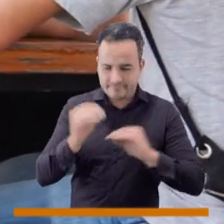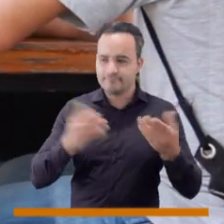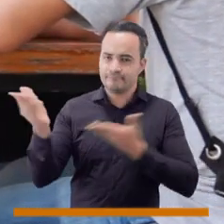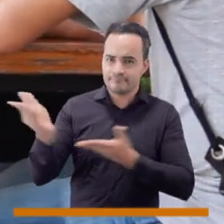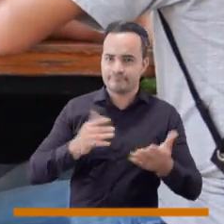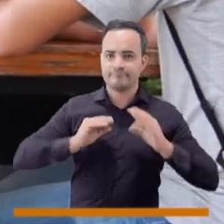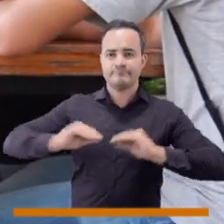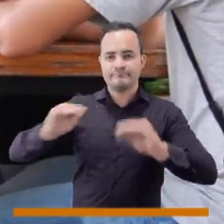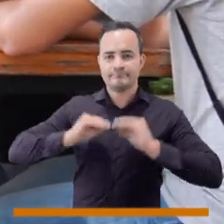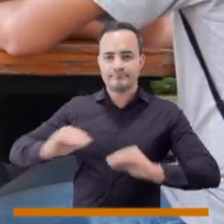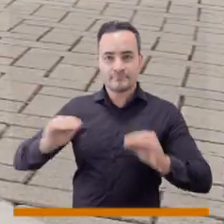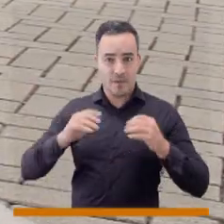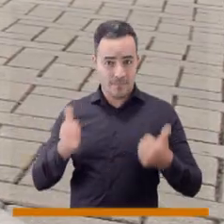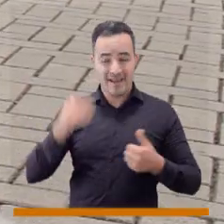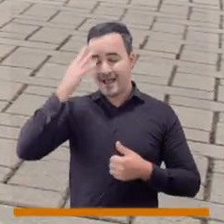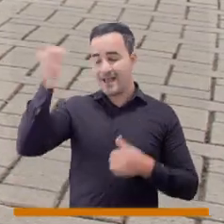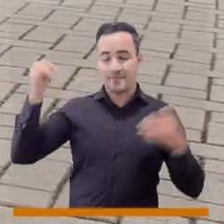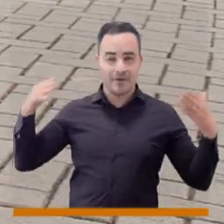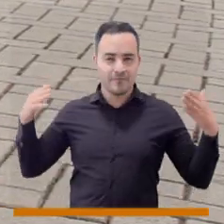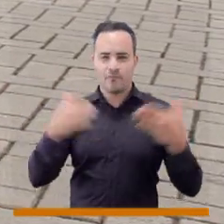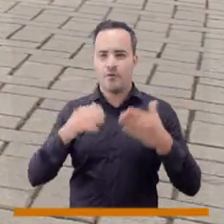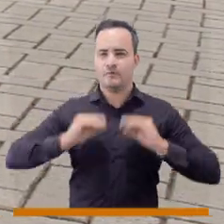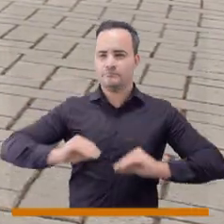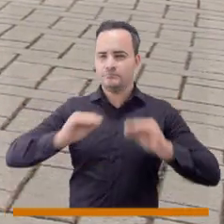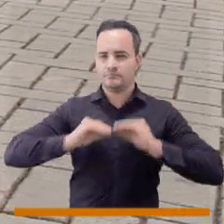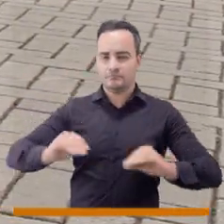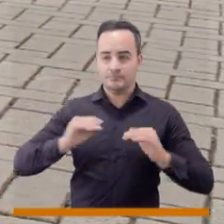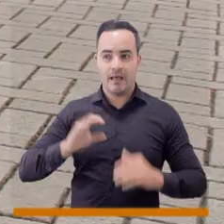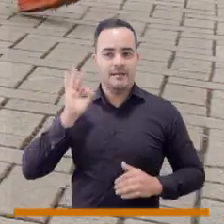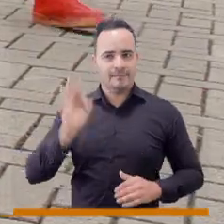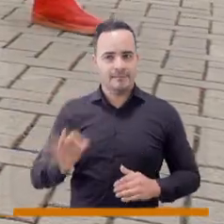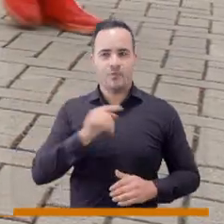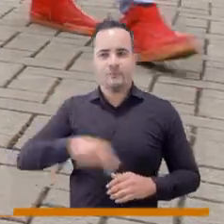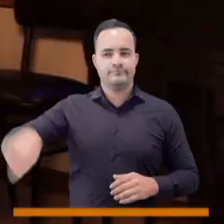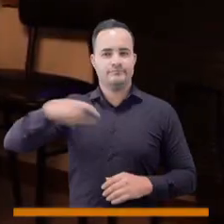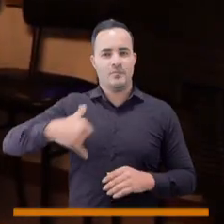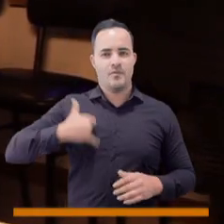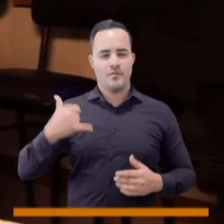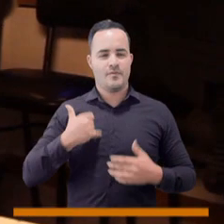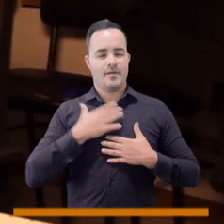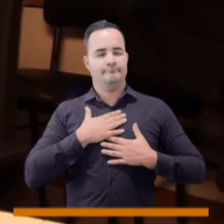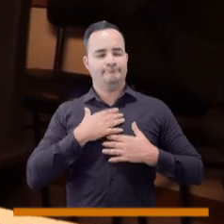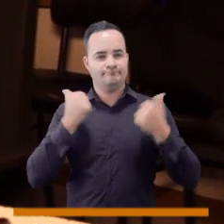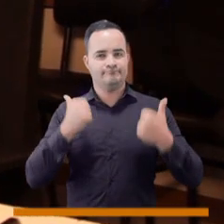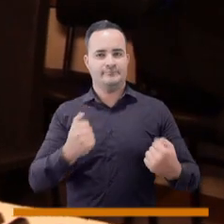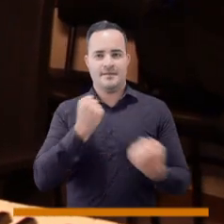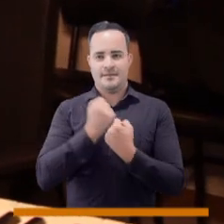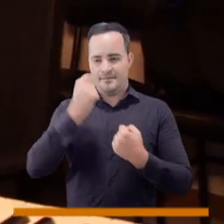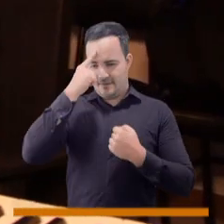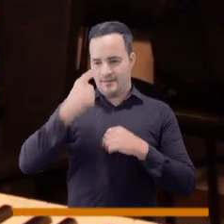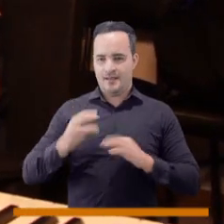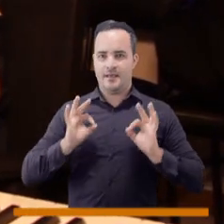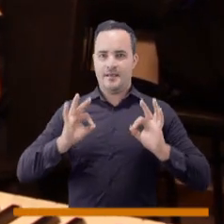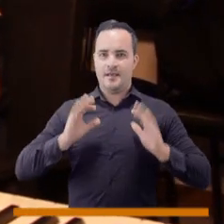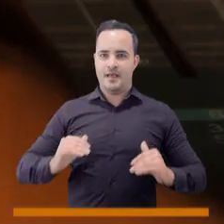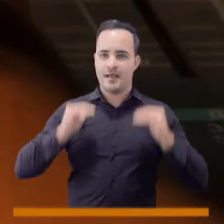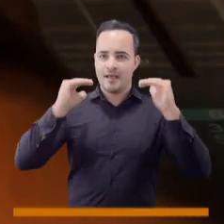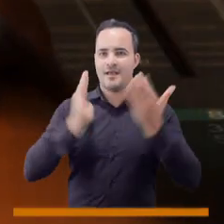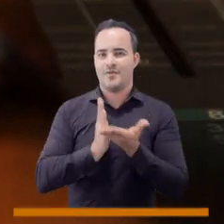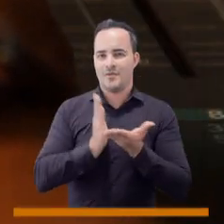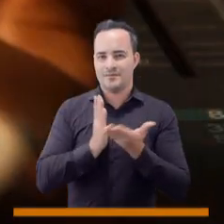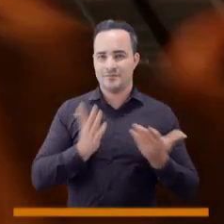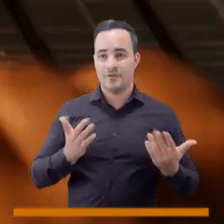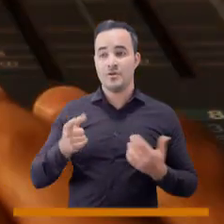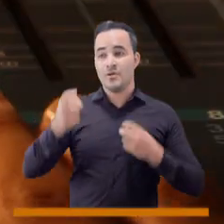que la academia se enfoque competitivamente para que nosotros podamos educar a estos jóvenes y que el conocimiento no se fugue, que